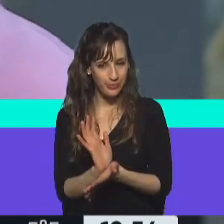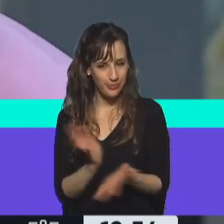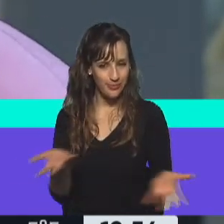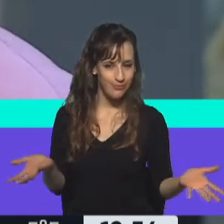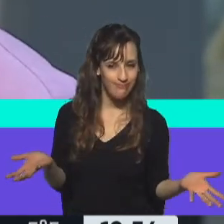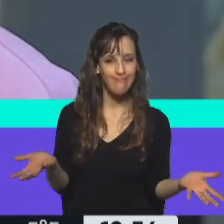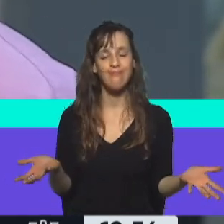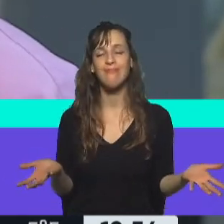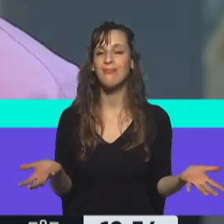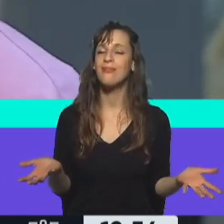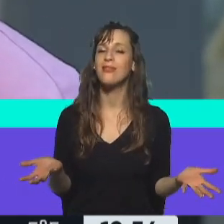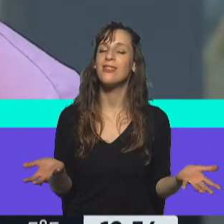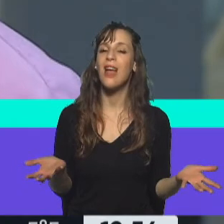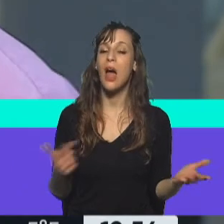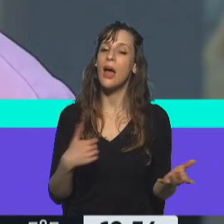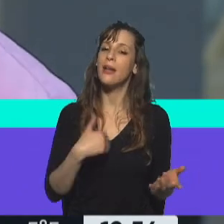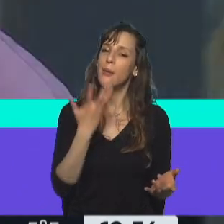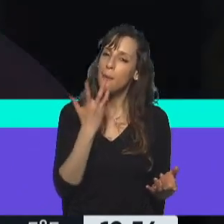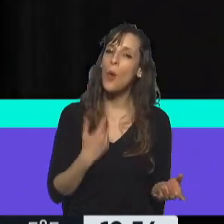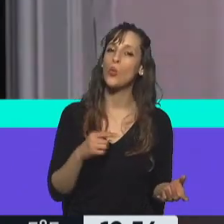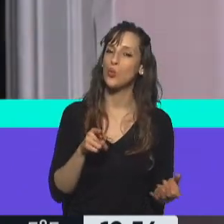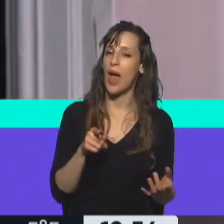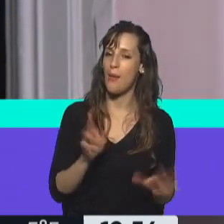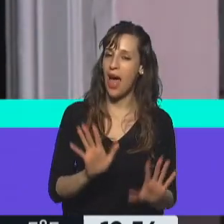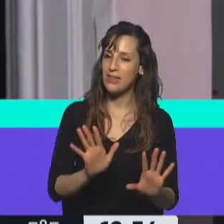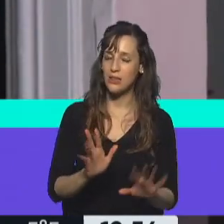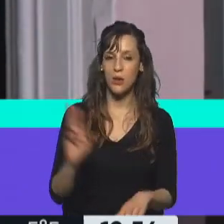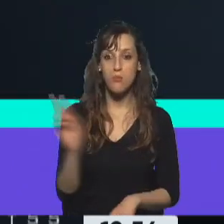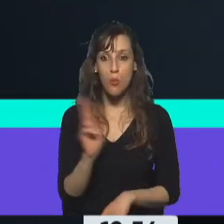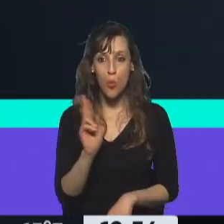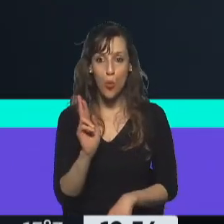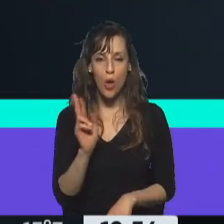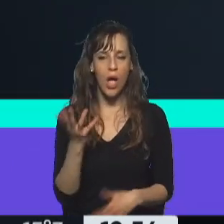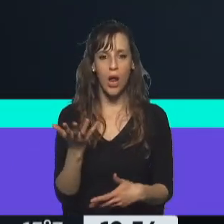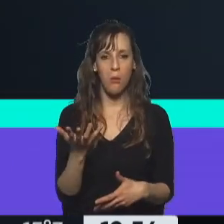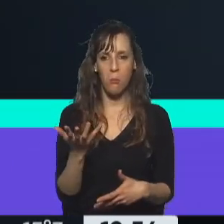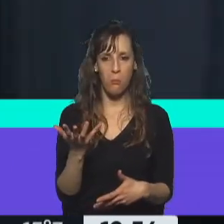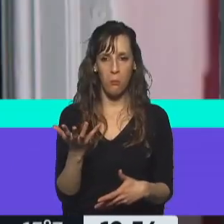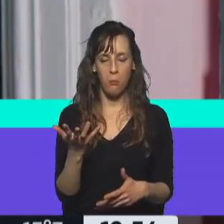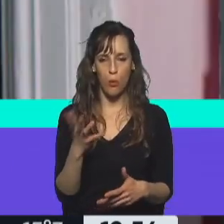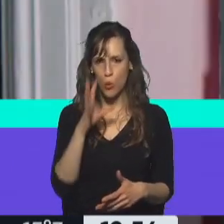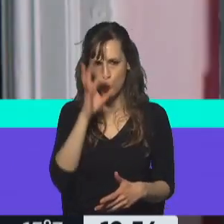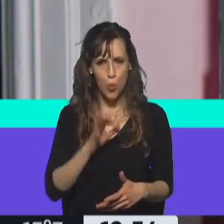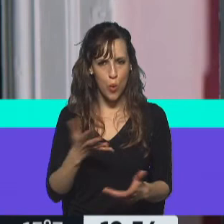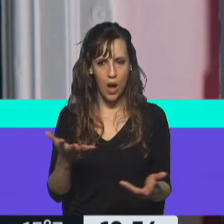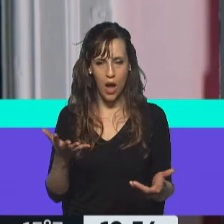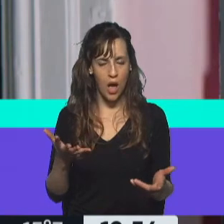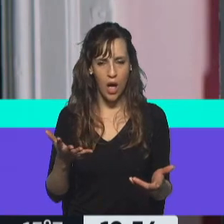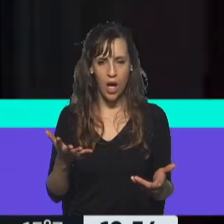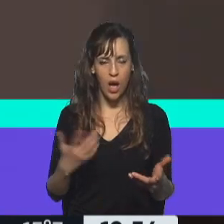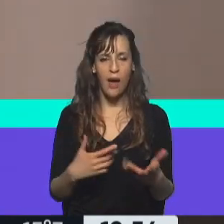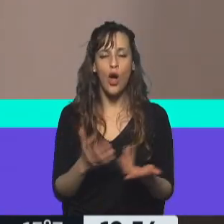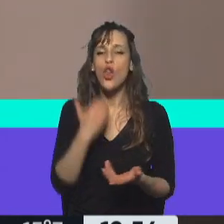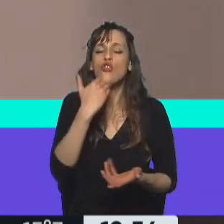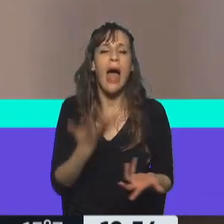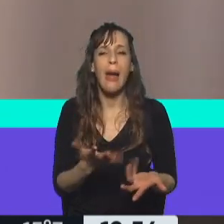correcto. A mí me gustaba elaborar eso, que es una piba que no tiene contacto con nada ni con ningún tipo de norma de cómo hacer